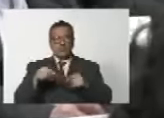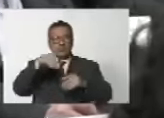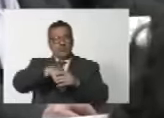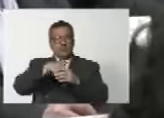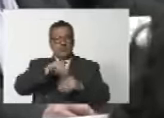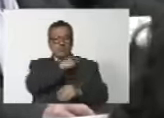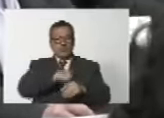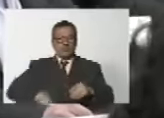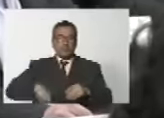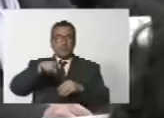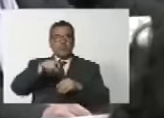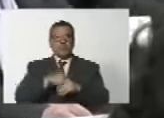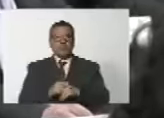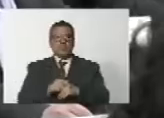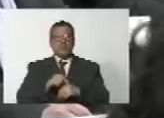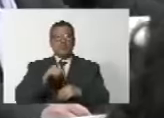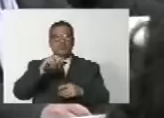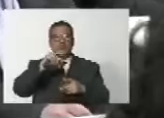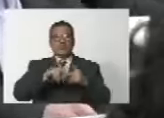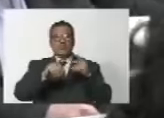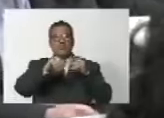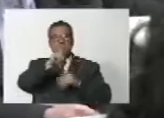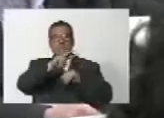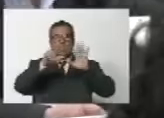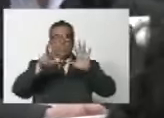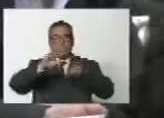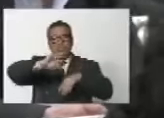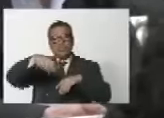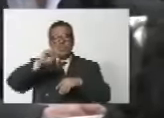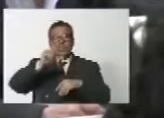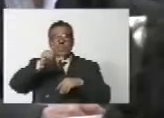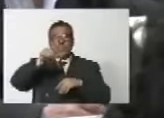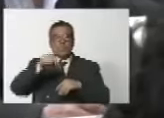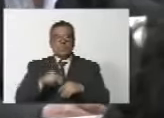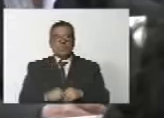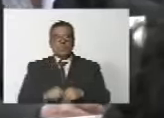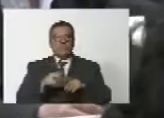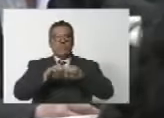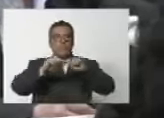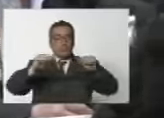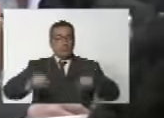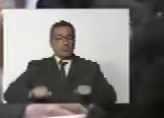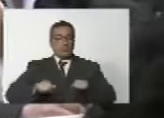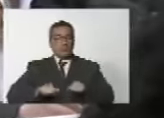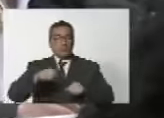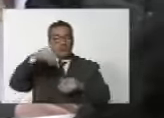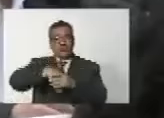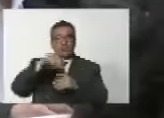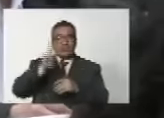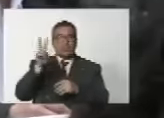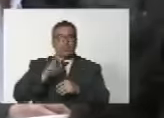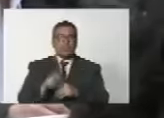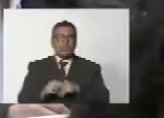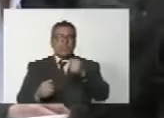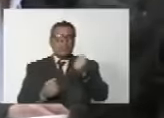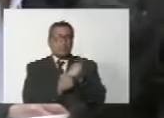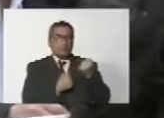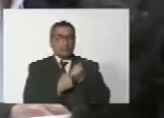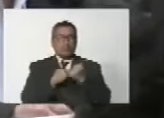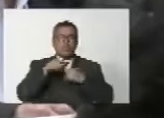elecciones presidenciales del 28 de julio y lo correspondiente al sistema electoral venezolano.